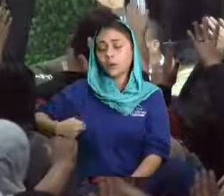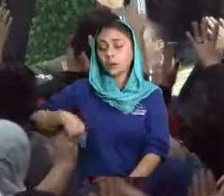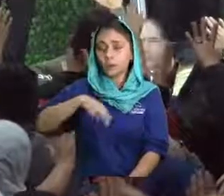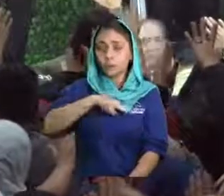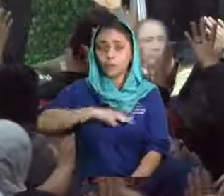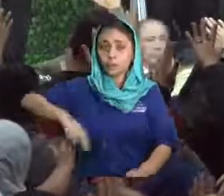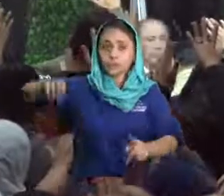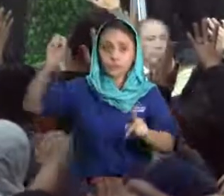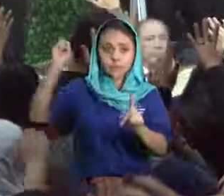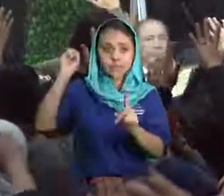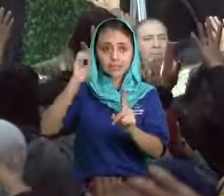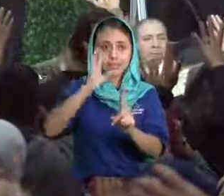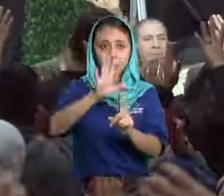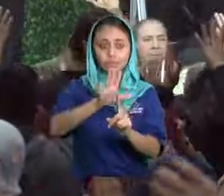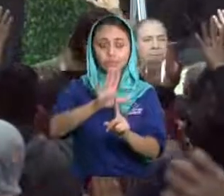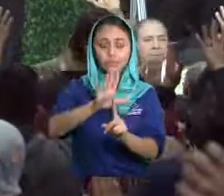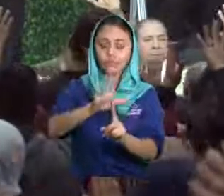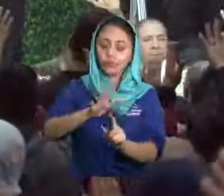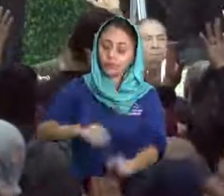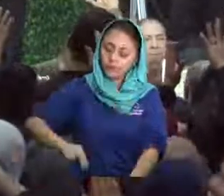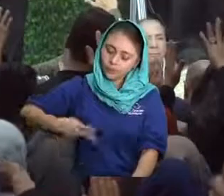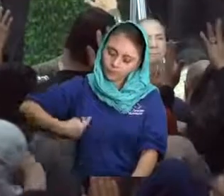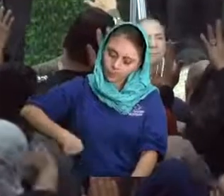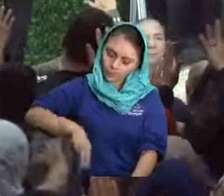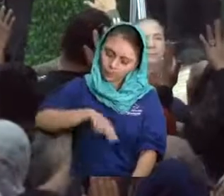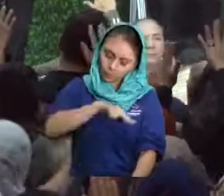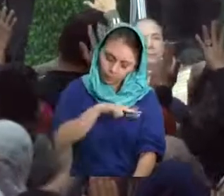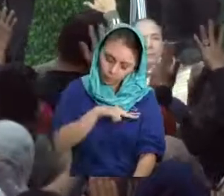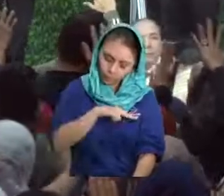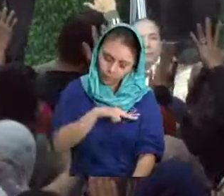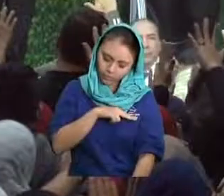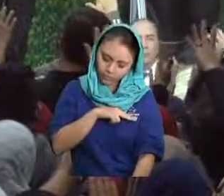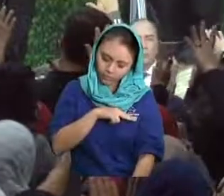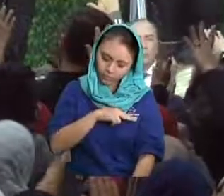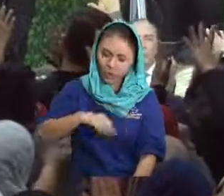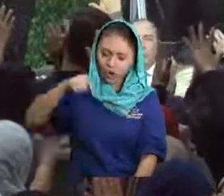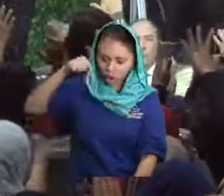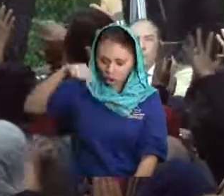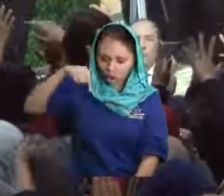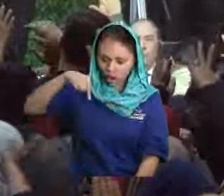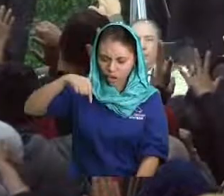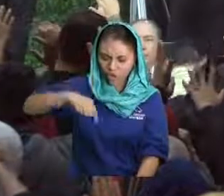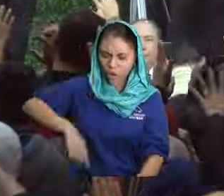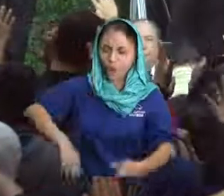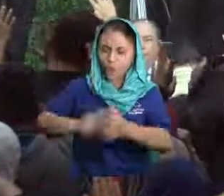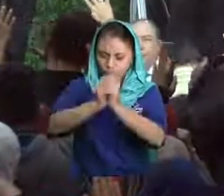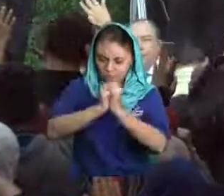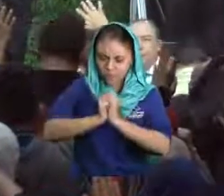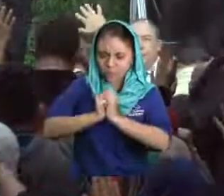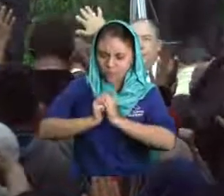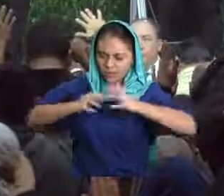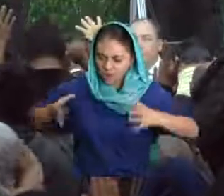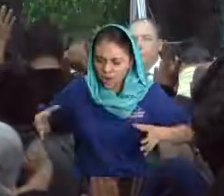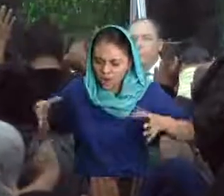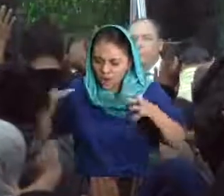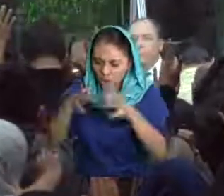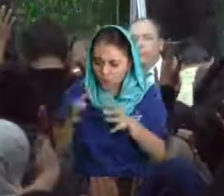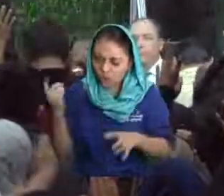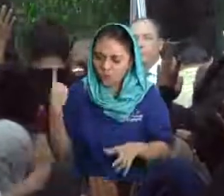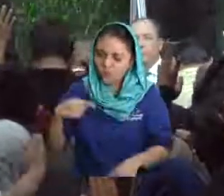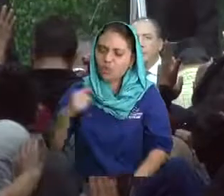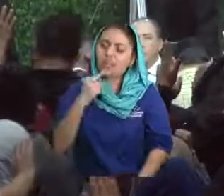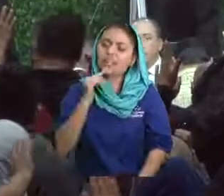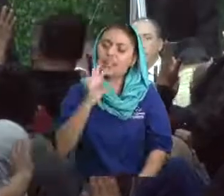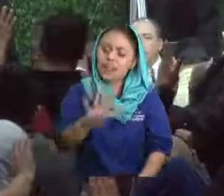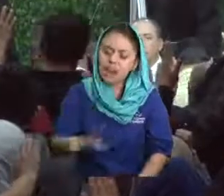Nosotros los bendecimos. Nos ponemos en común acuerdo con la iglesia para pronunciar